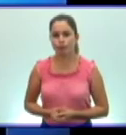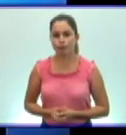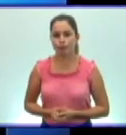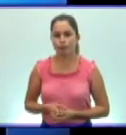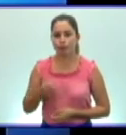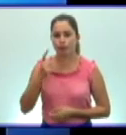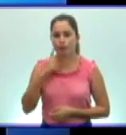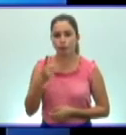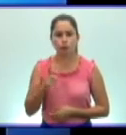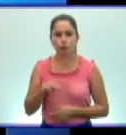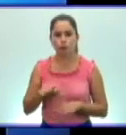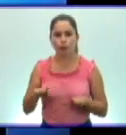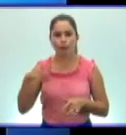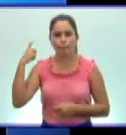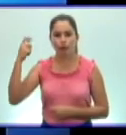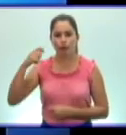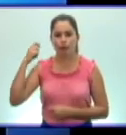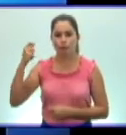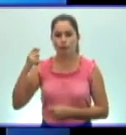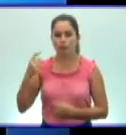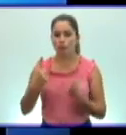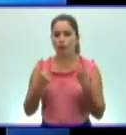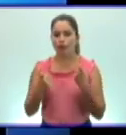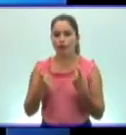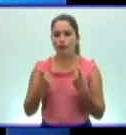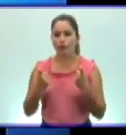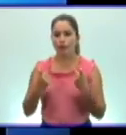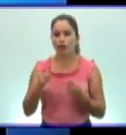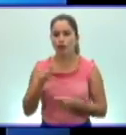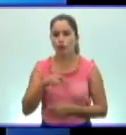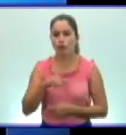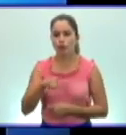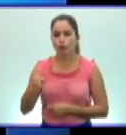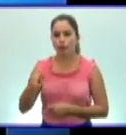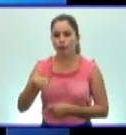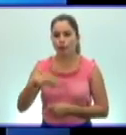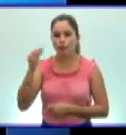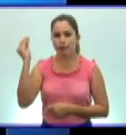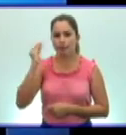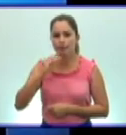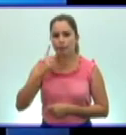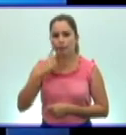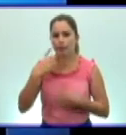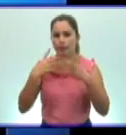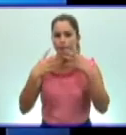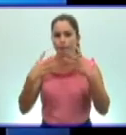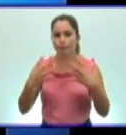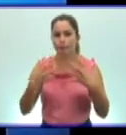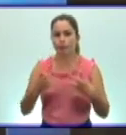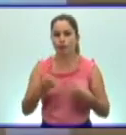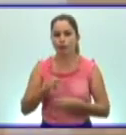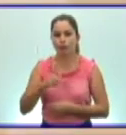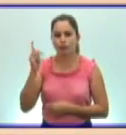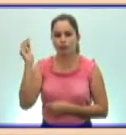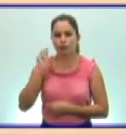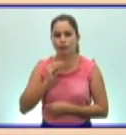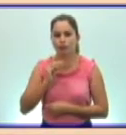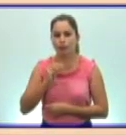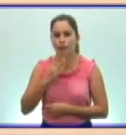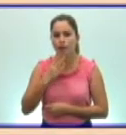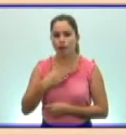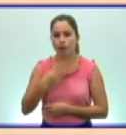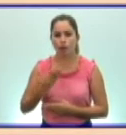como ustedes han visto en el video, es necesario que ustedes conozcan que es importante conocer